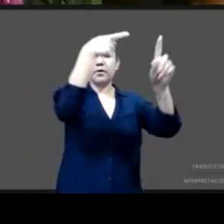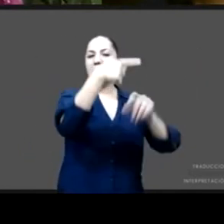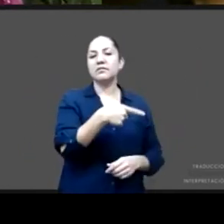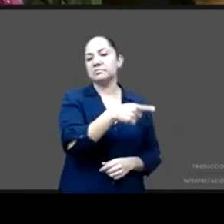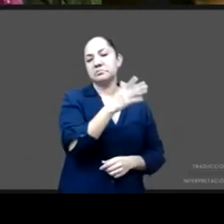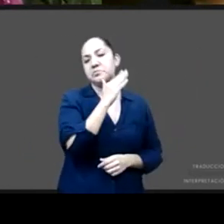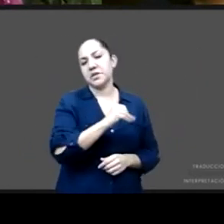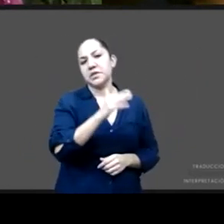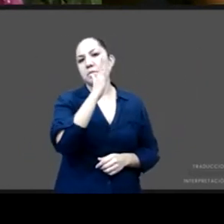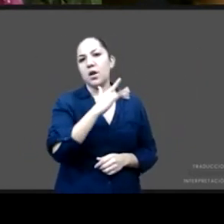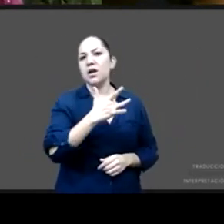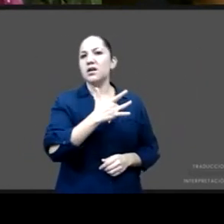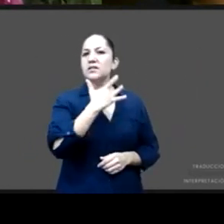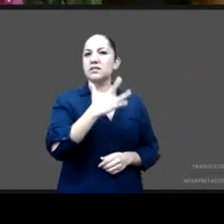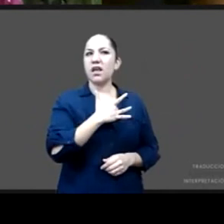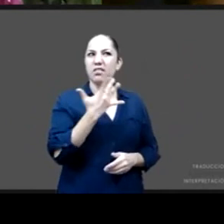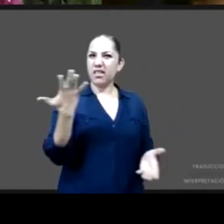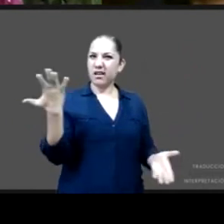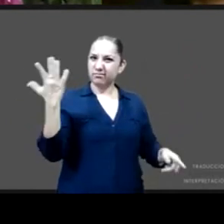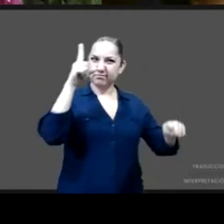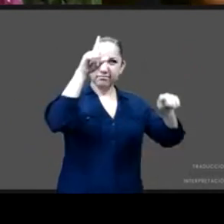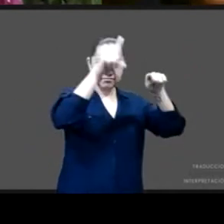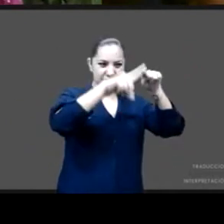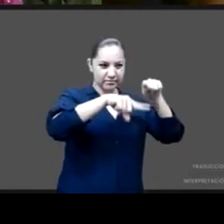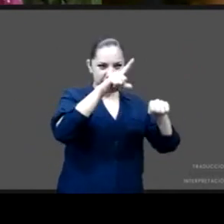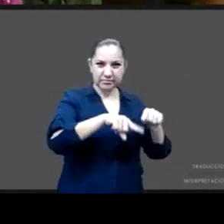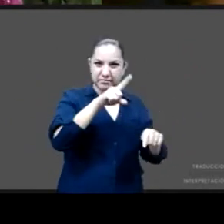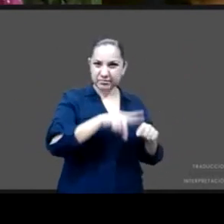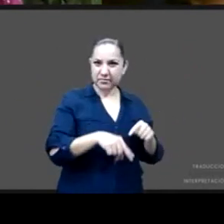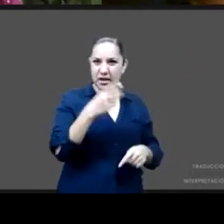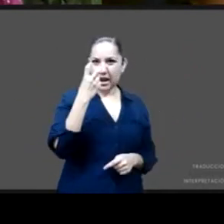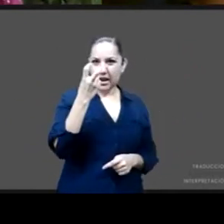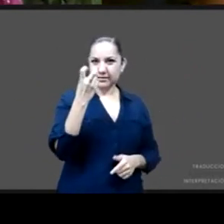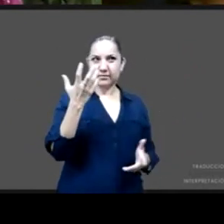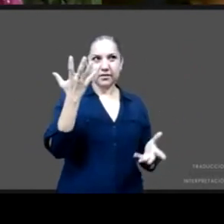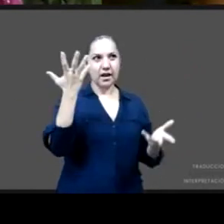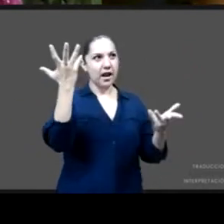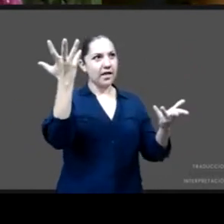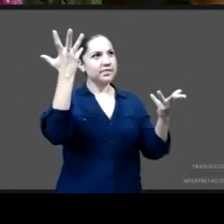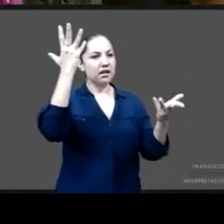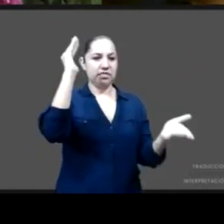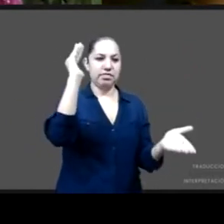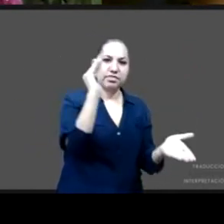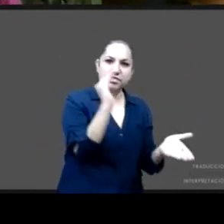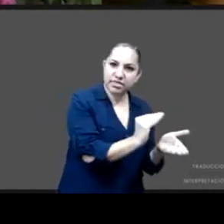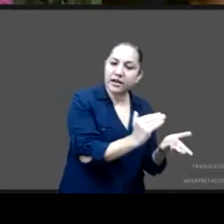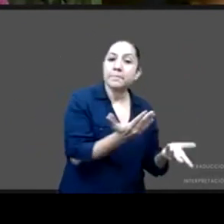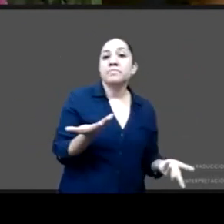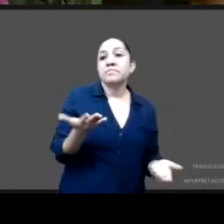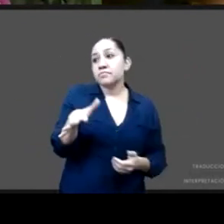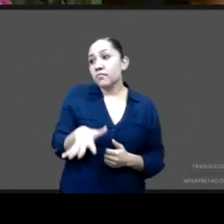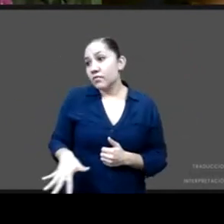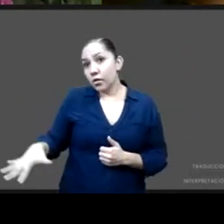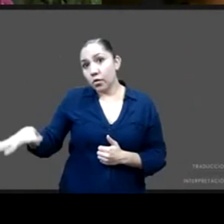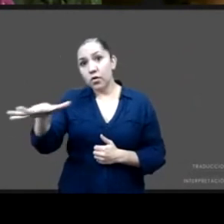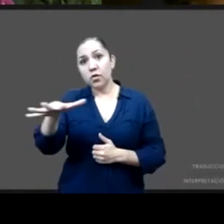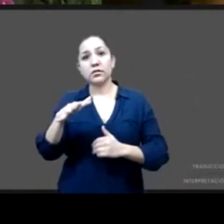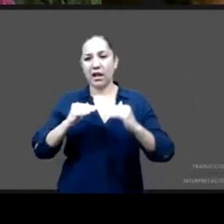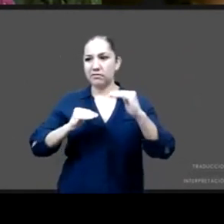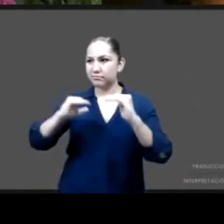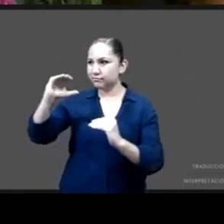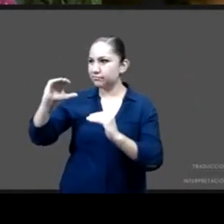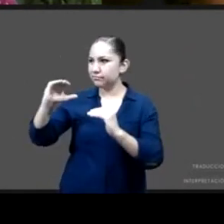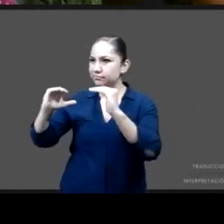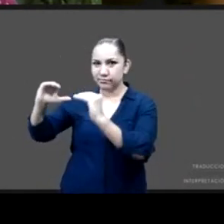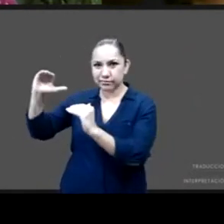esto pues la desigualdad crónica en la que vivimos las las continuas las continuas violaciones a los